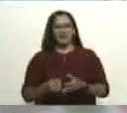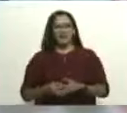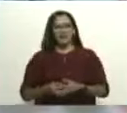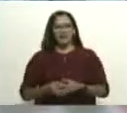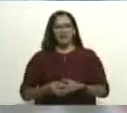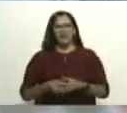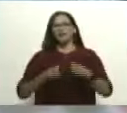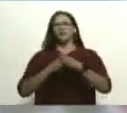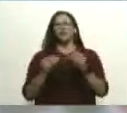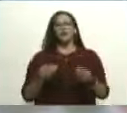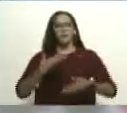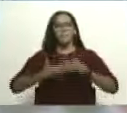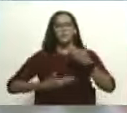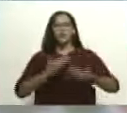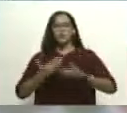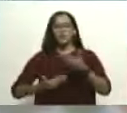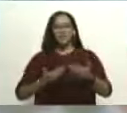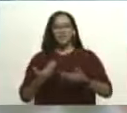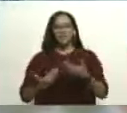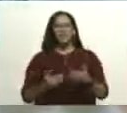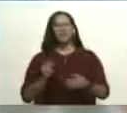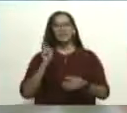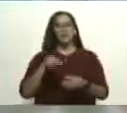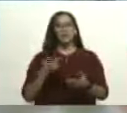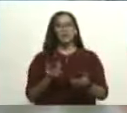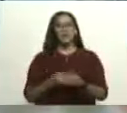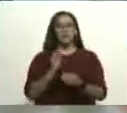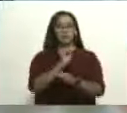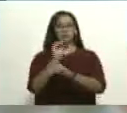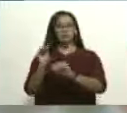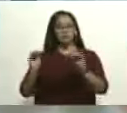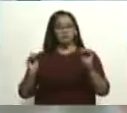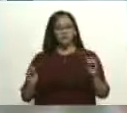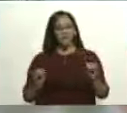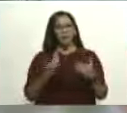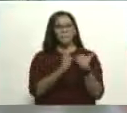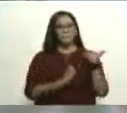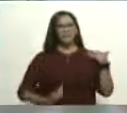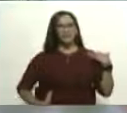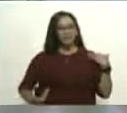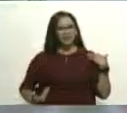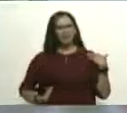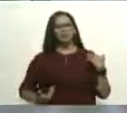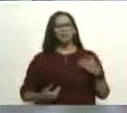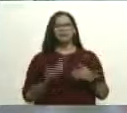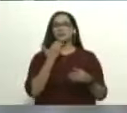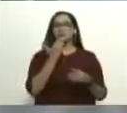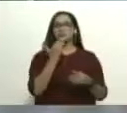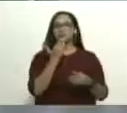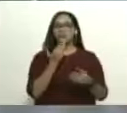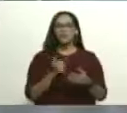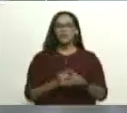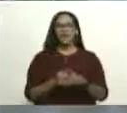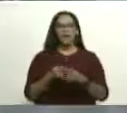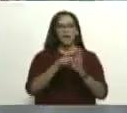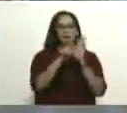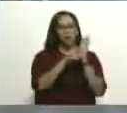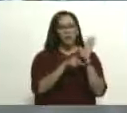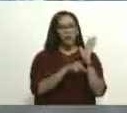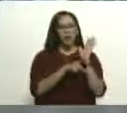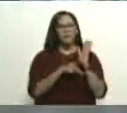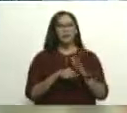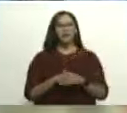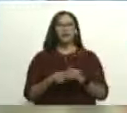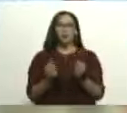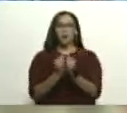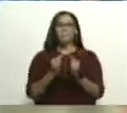a todos esos procesos que también fueron denunciados por nuestro presidente recientemente en el programa